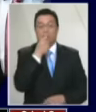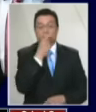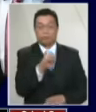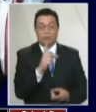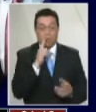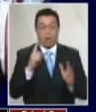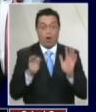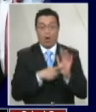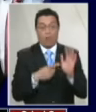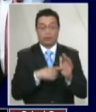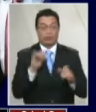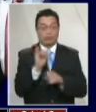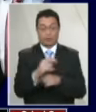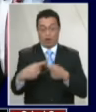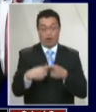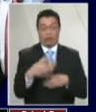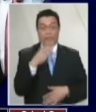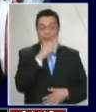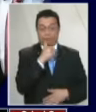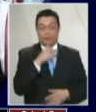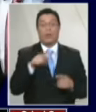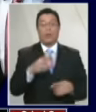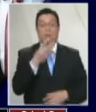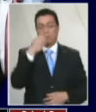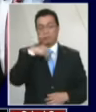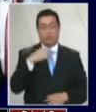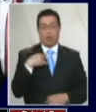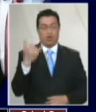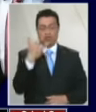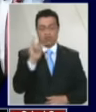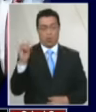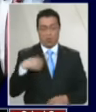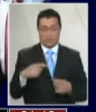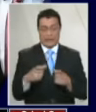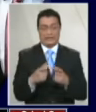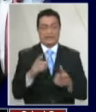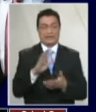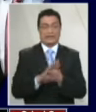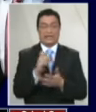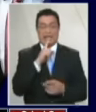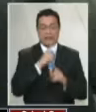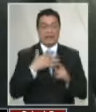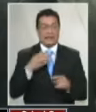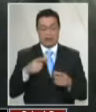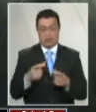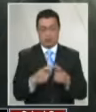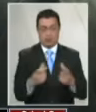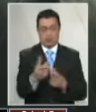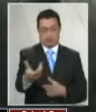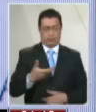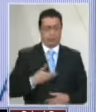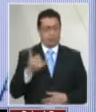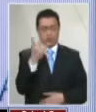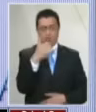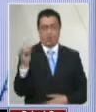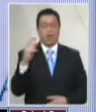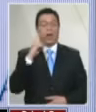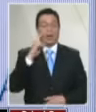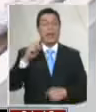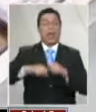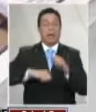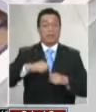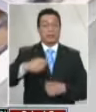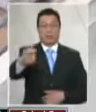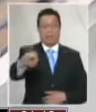delito tributario en su contra orpis afirmó que nunca recibió un cheque su nombre por parte de corpesca y que la empresa no